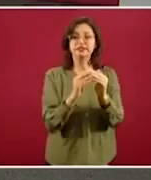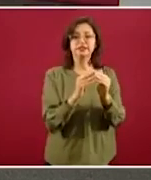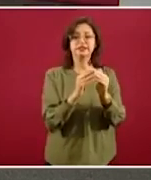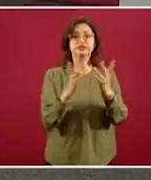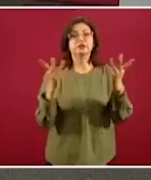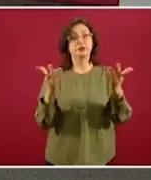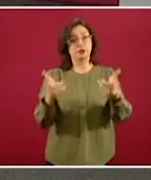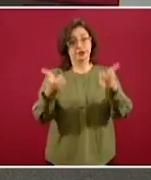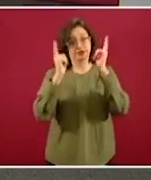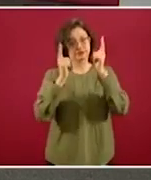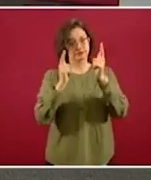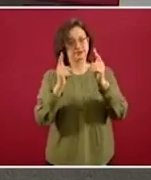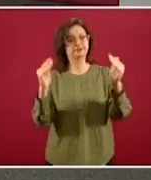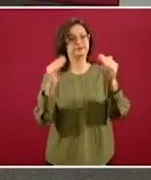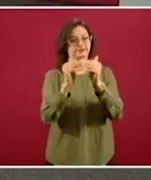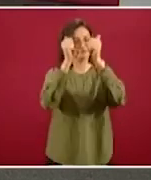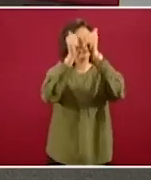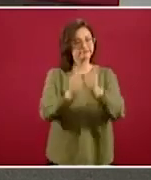es quédate en casa.